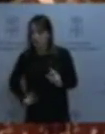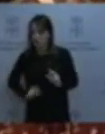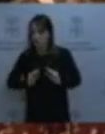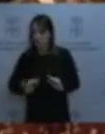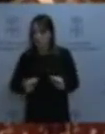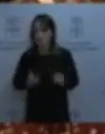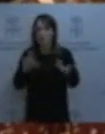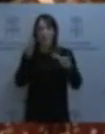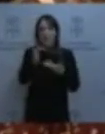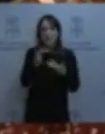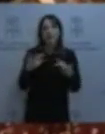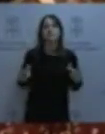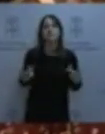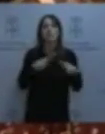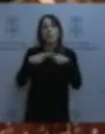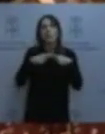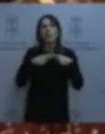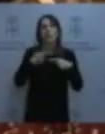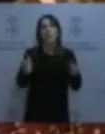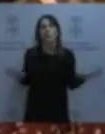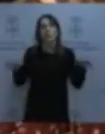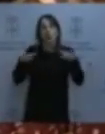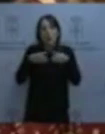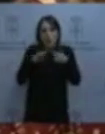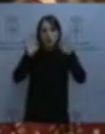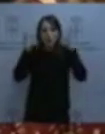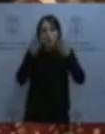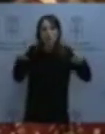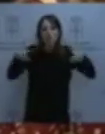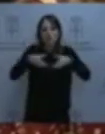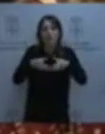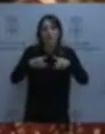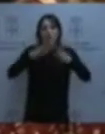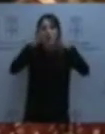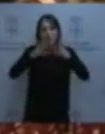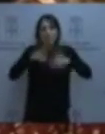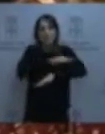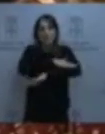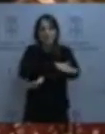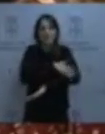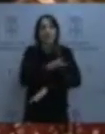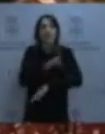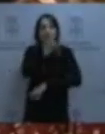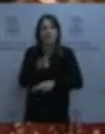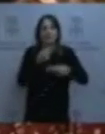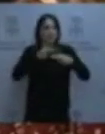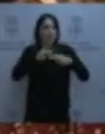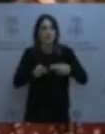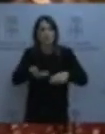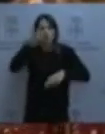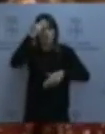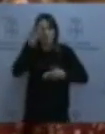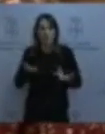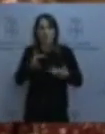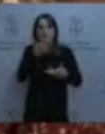Compartía consejo de administración, como usted sabe, con varios dirigentes políticos, con la plana mayor de la clase política y empresarial